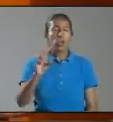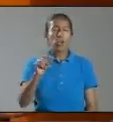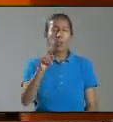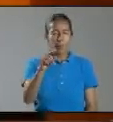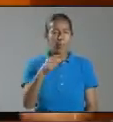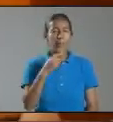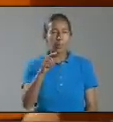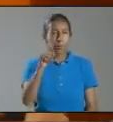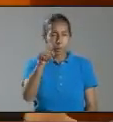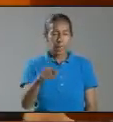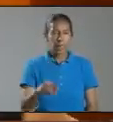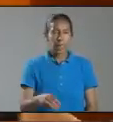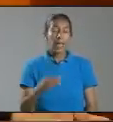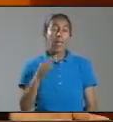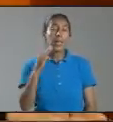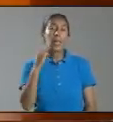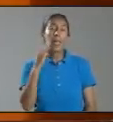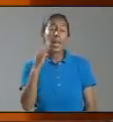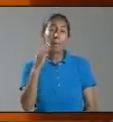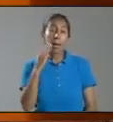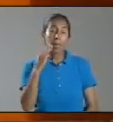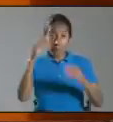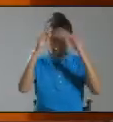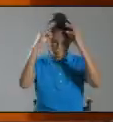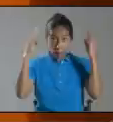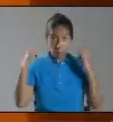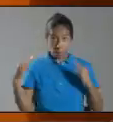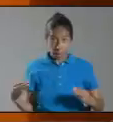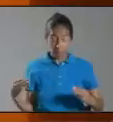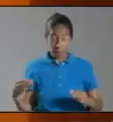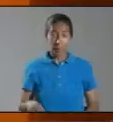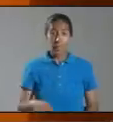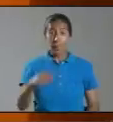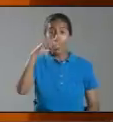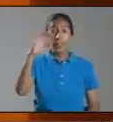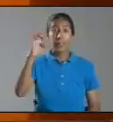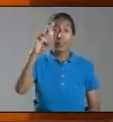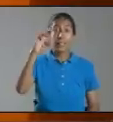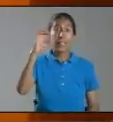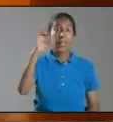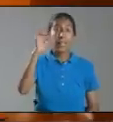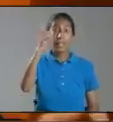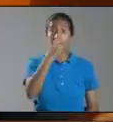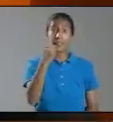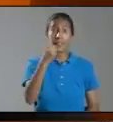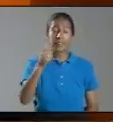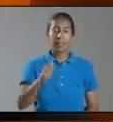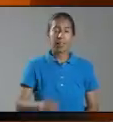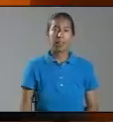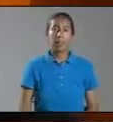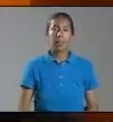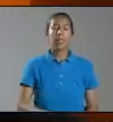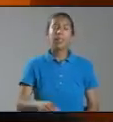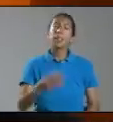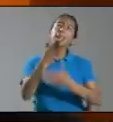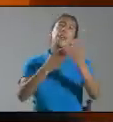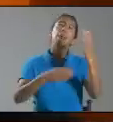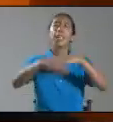India, por eso se va a ir al cielo. No, no, si ella no aceptó a Cristo, discúlpeme, pero no puede llegar al Padre.